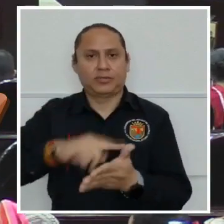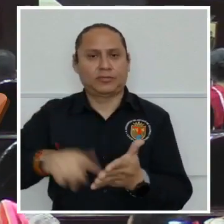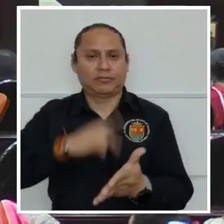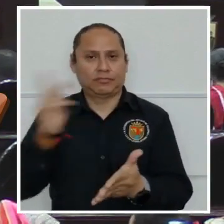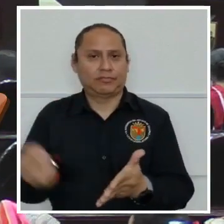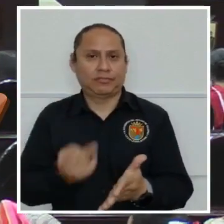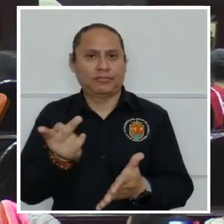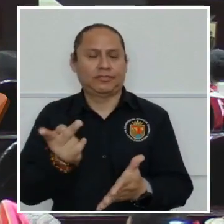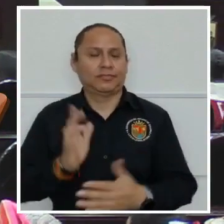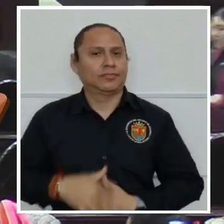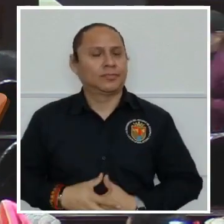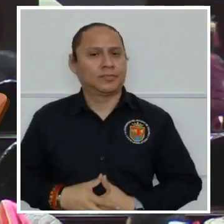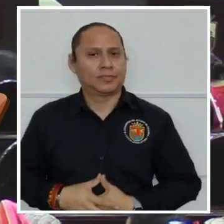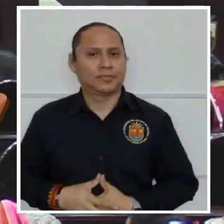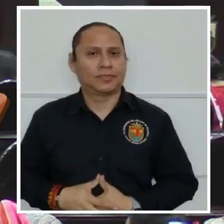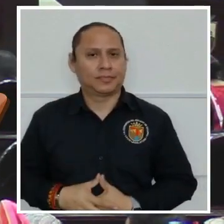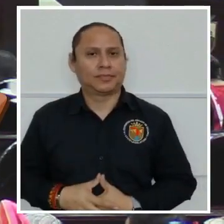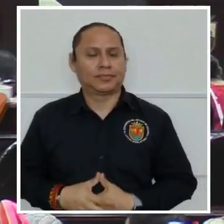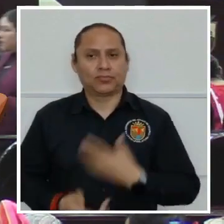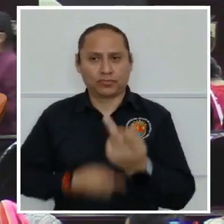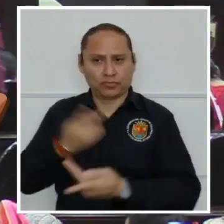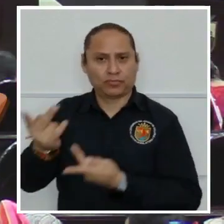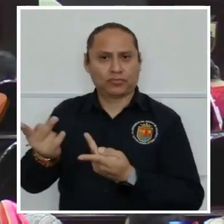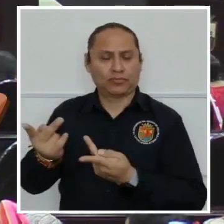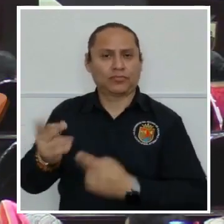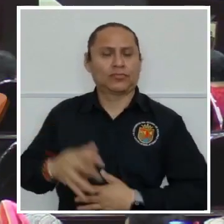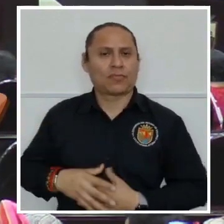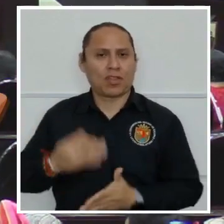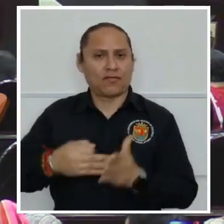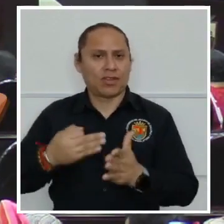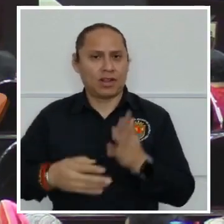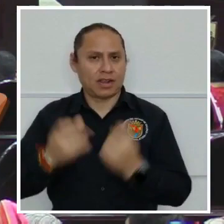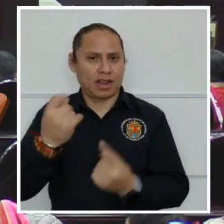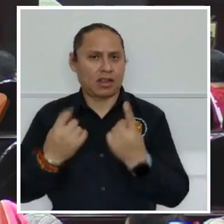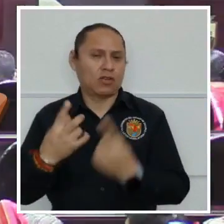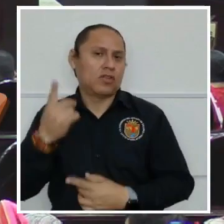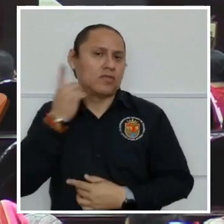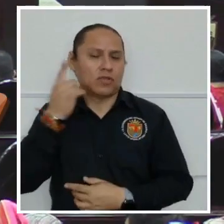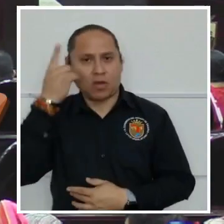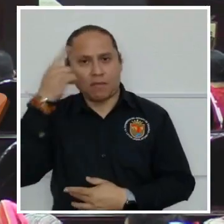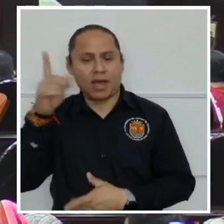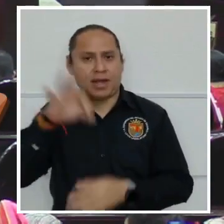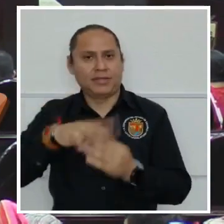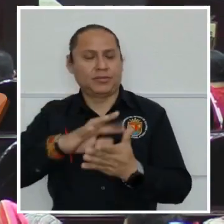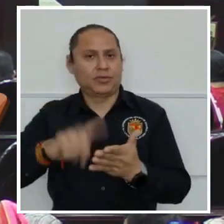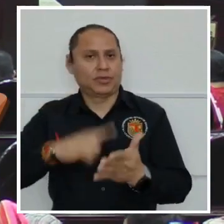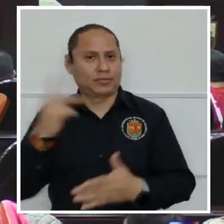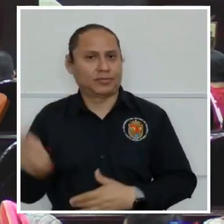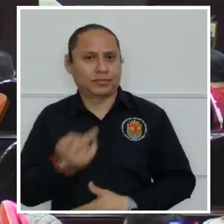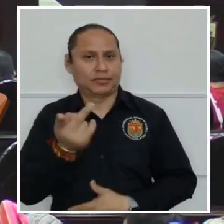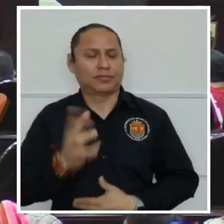voto. Se pregunta a la Honorable Asamblea si falta algún legislador por emitir su voto.